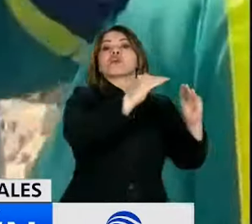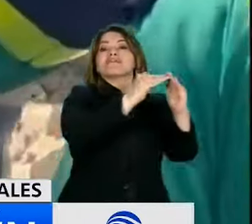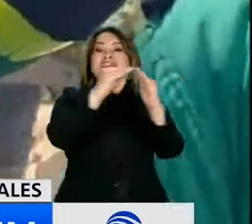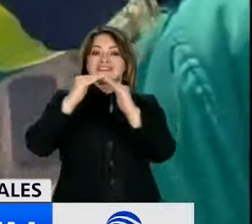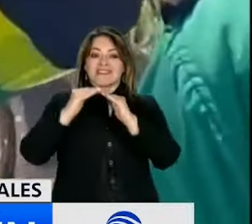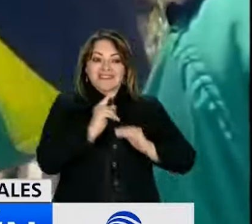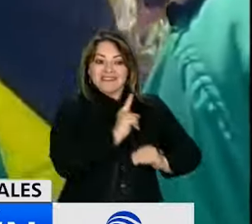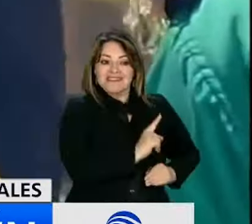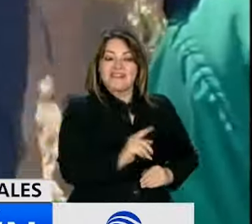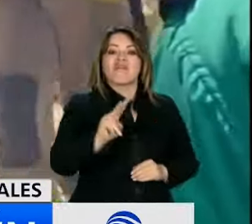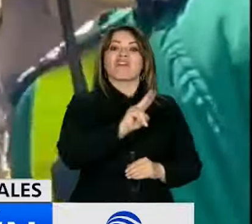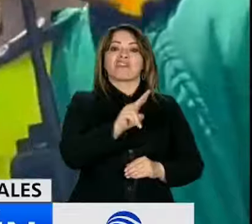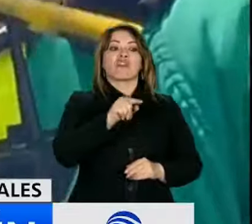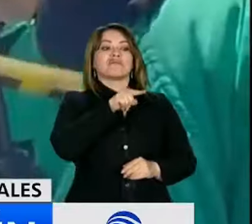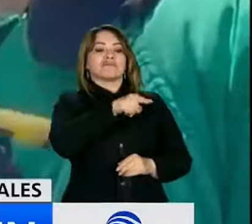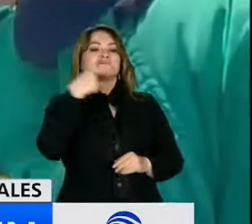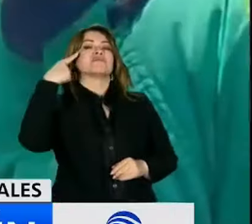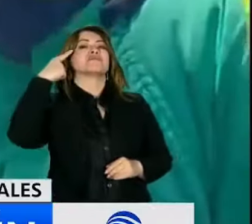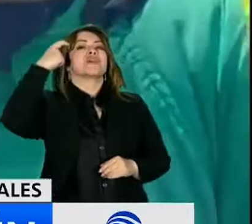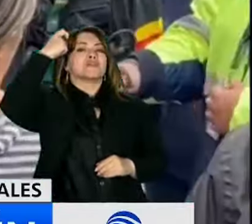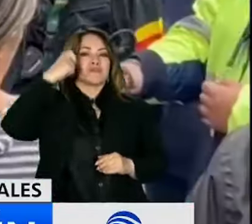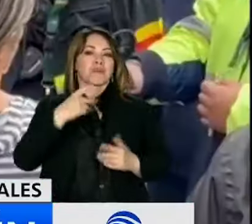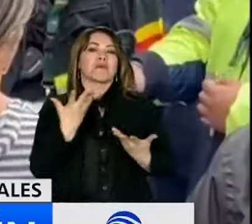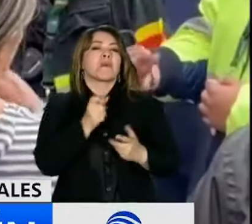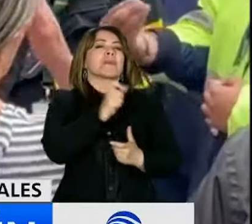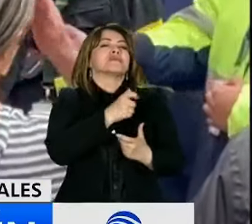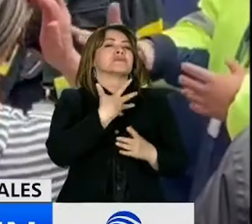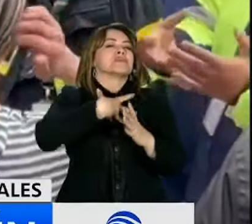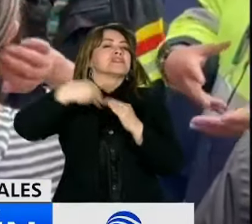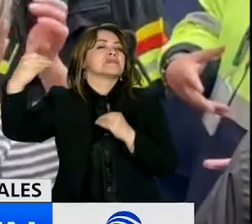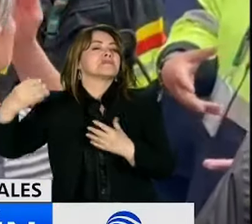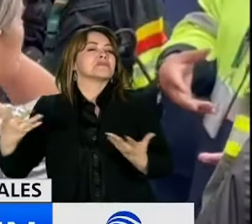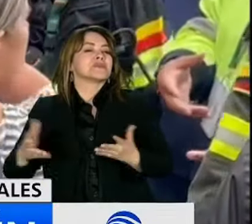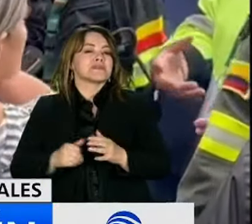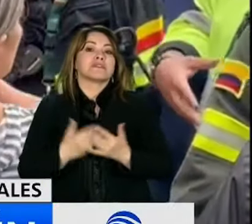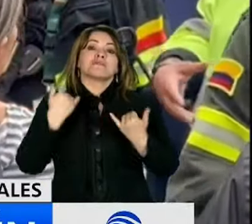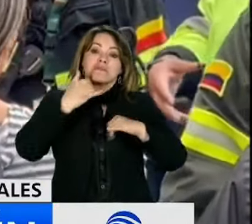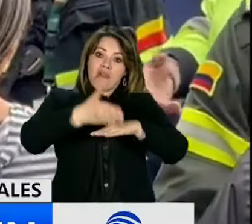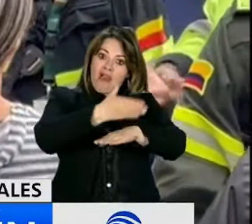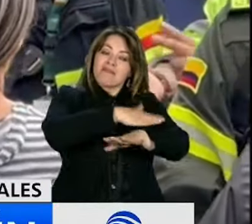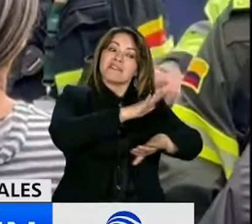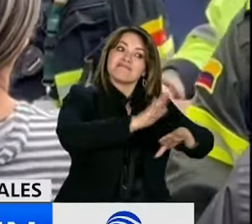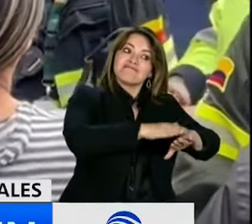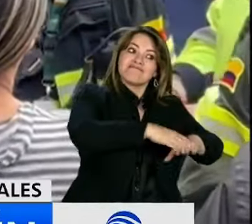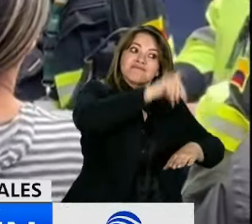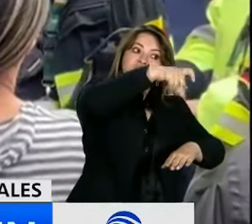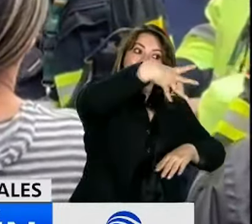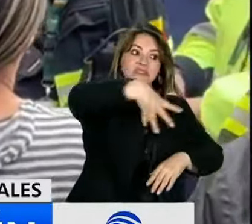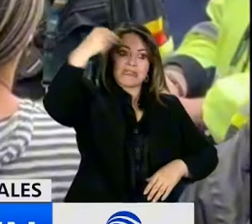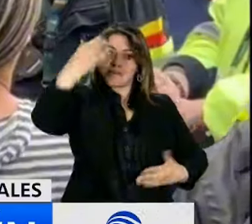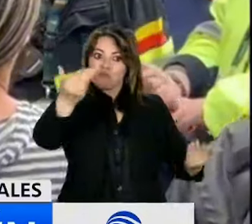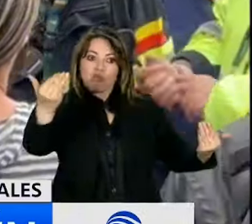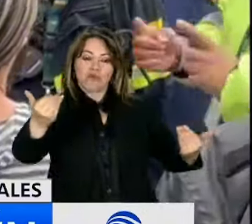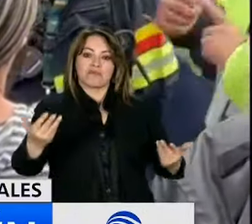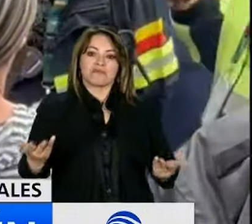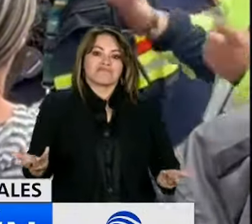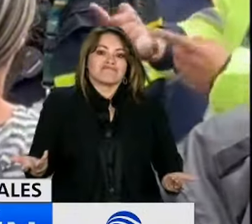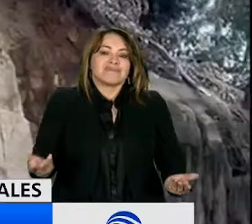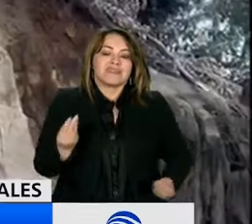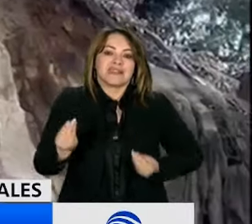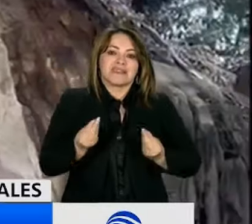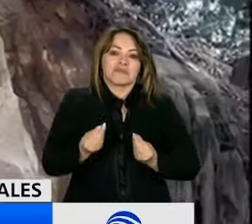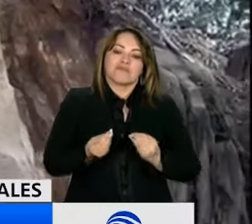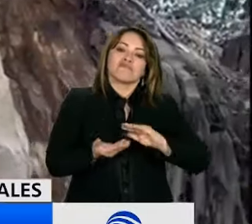riesgo que está identificado. Muchos de los predios ya tenían una orden de evacuación previamente. Y eso es importante reiterar un mensaje a toda